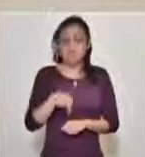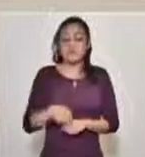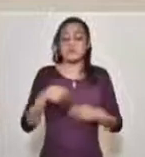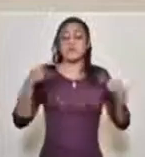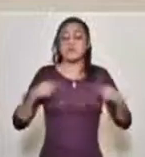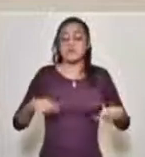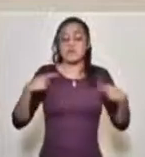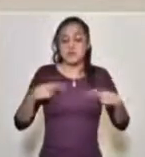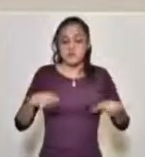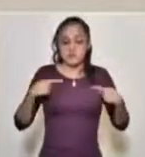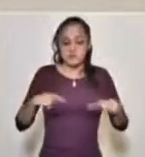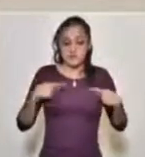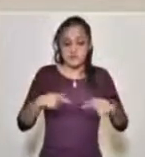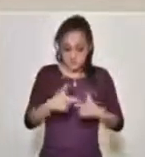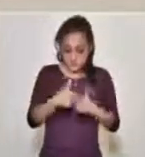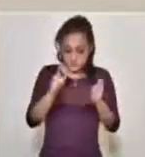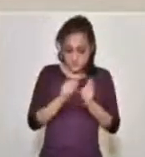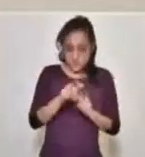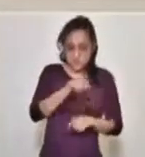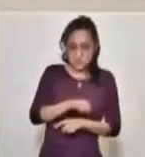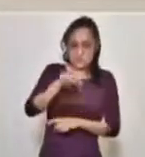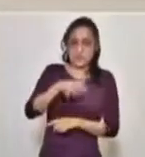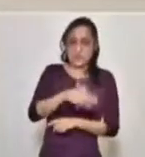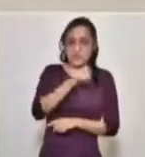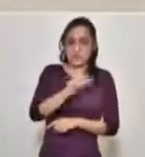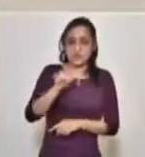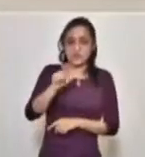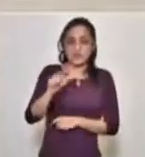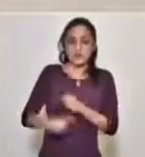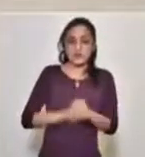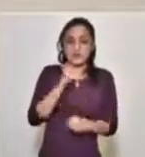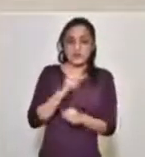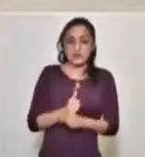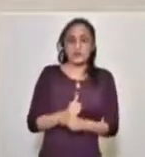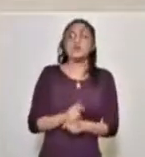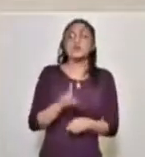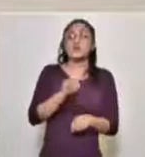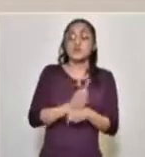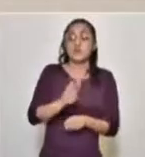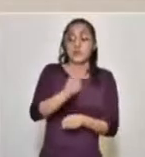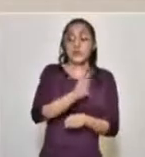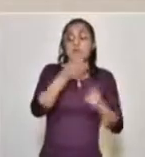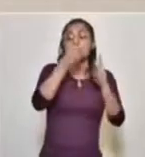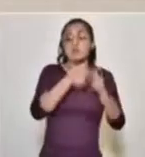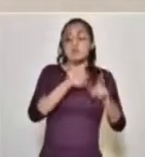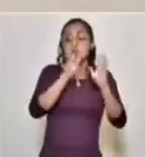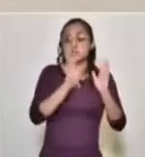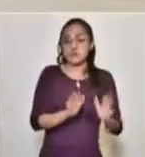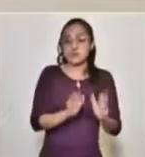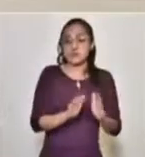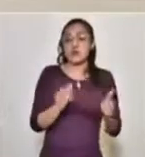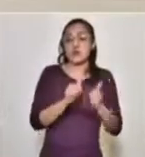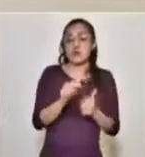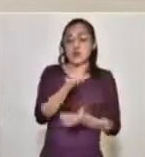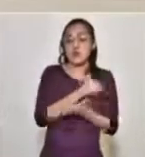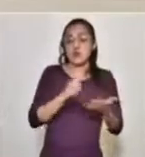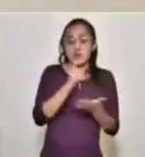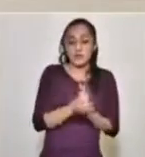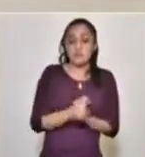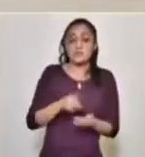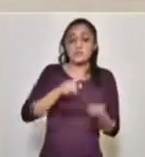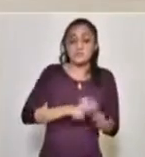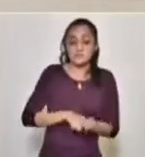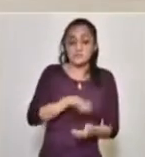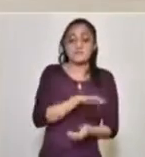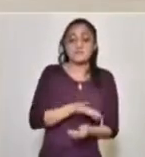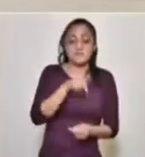población de los grupos de edad de 15 y 7 años a partir del miércoles vamos a iniciar en las ciudades dentro del